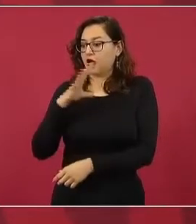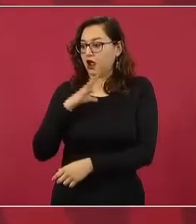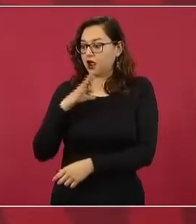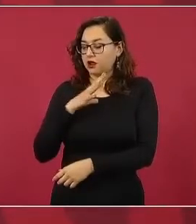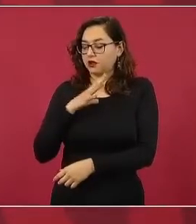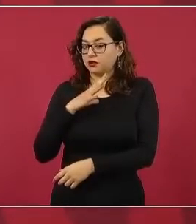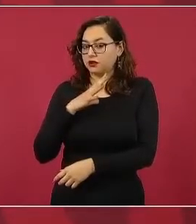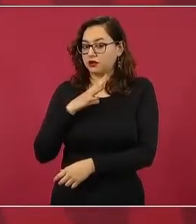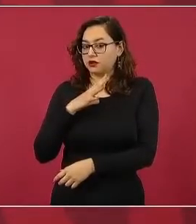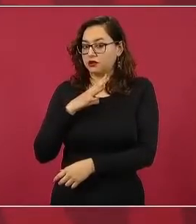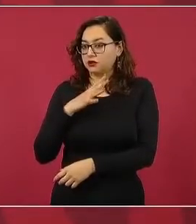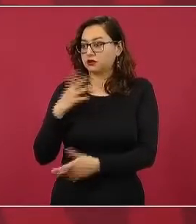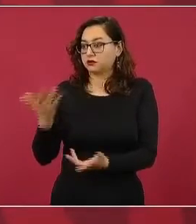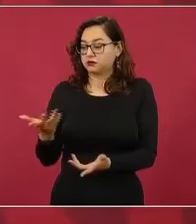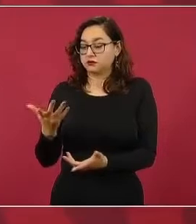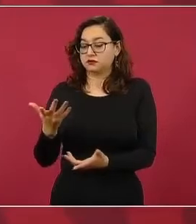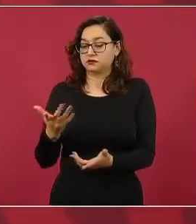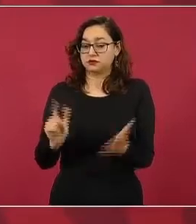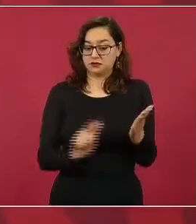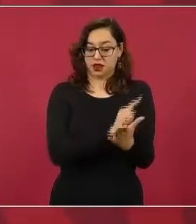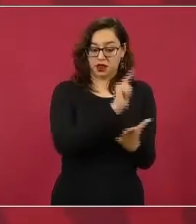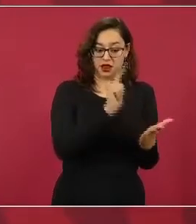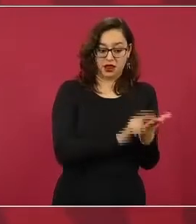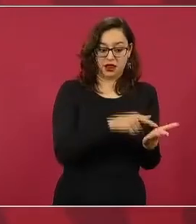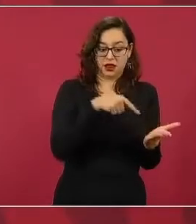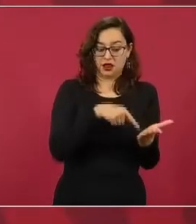todo extranjeras.